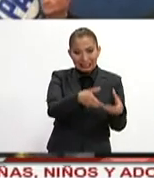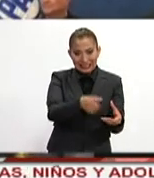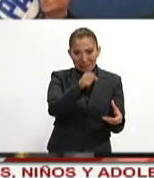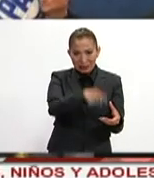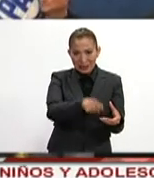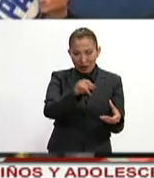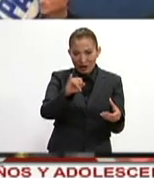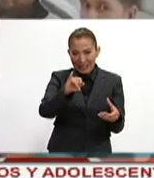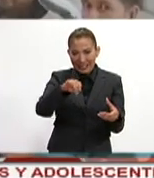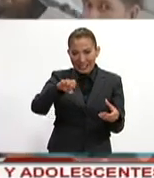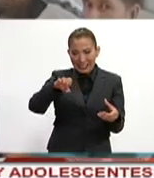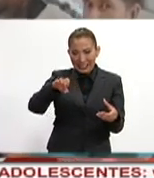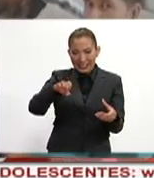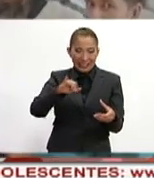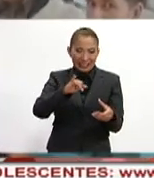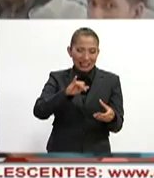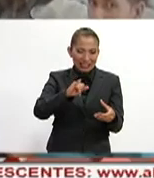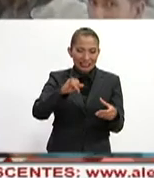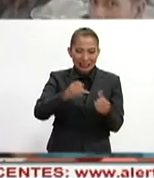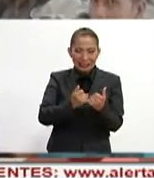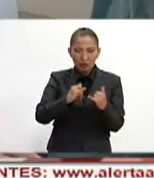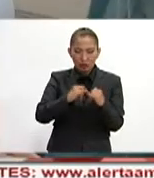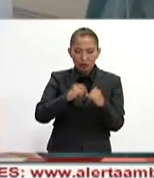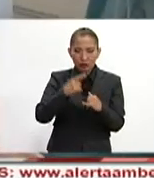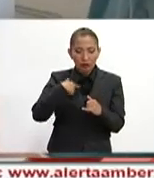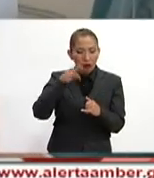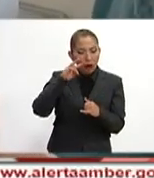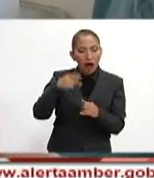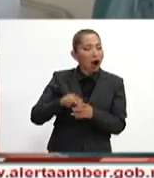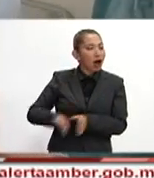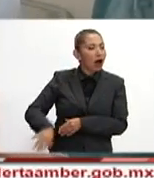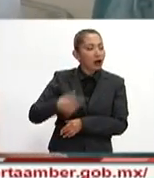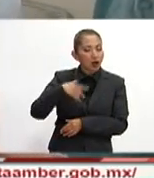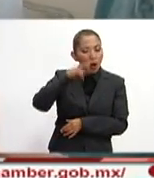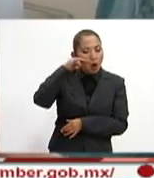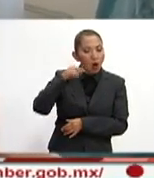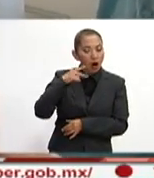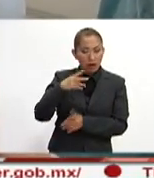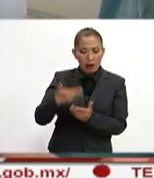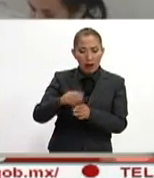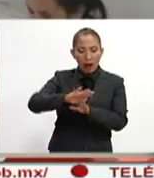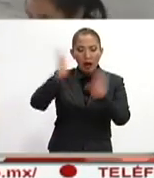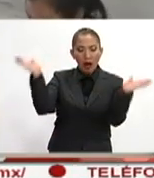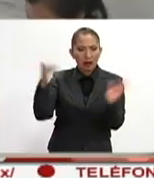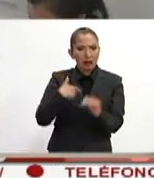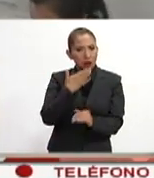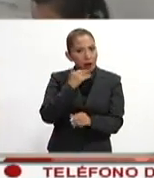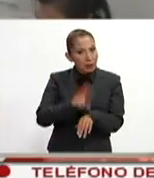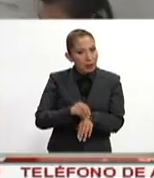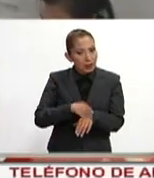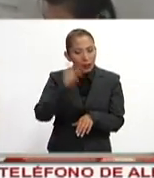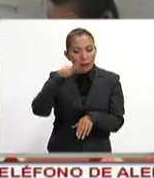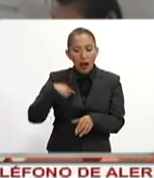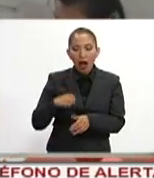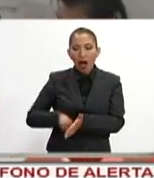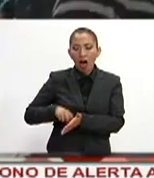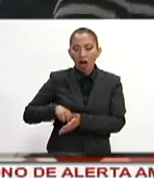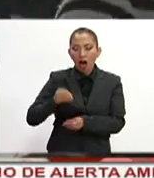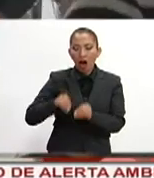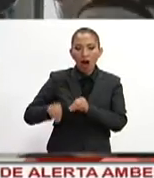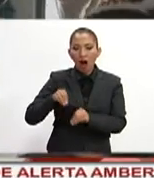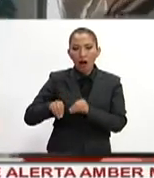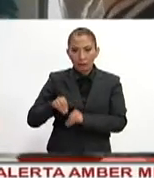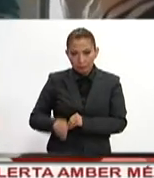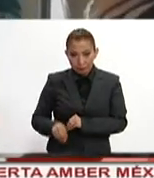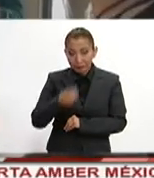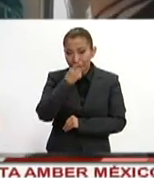el Instituto Electoral local no contabilizó por considerarlos ilegibles fueron abiertos de forma ilegal para ser manipulados.